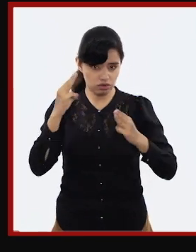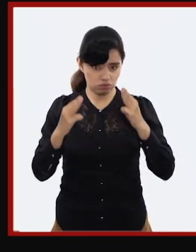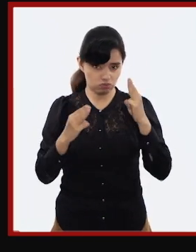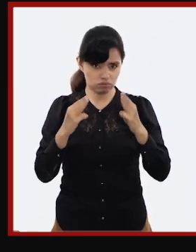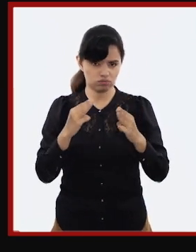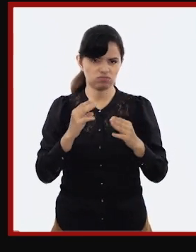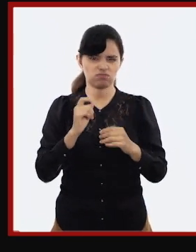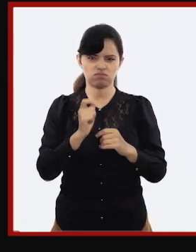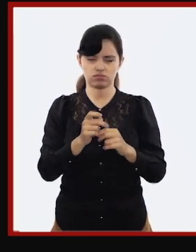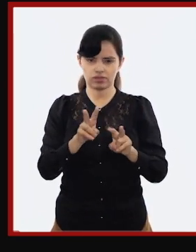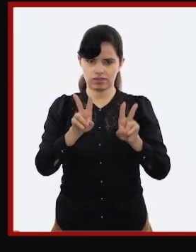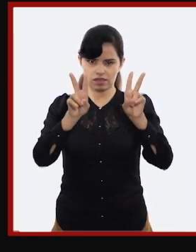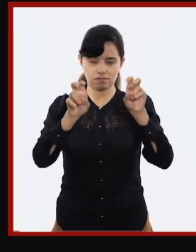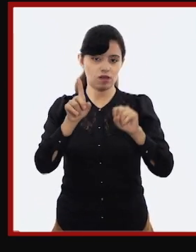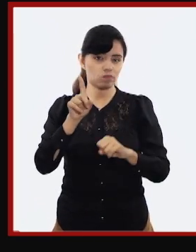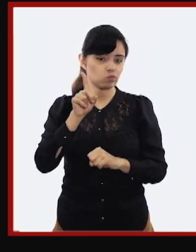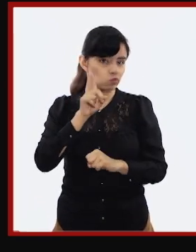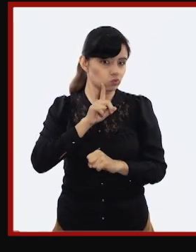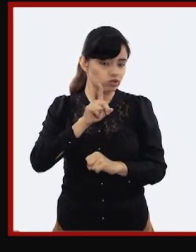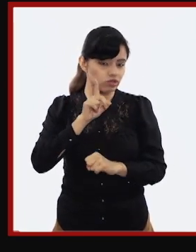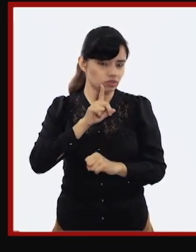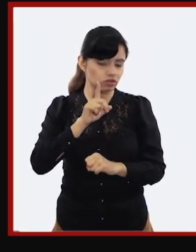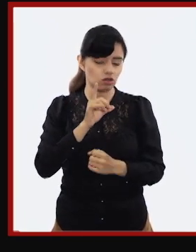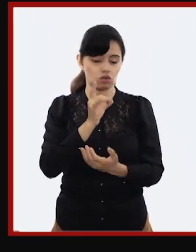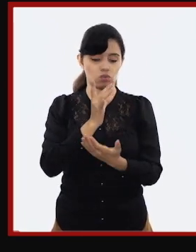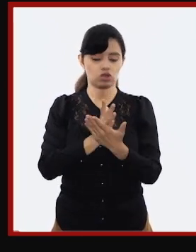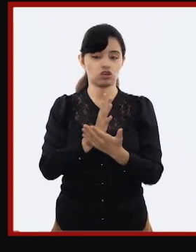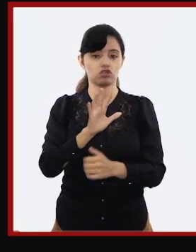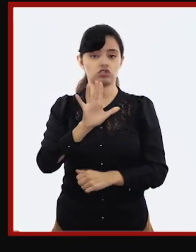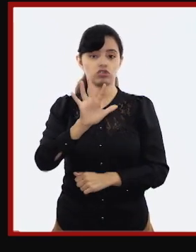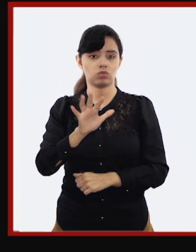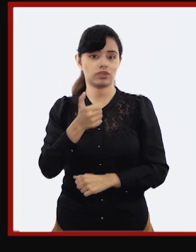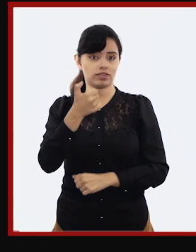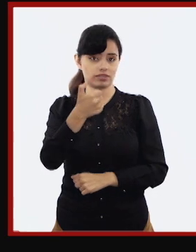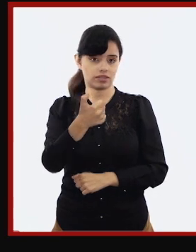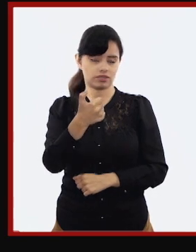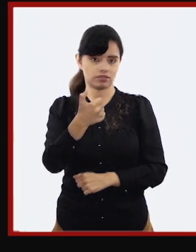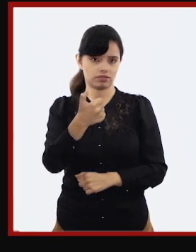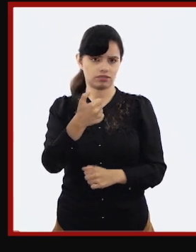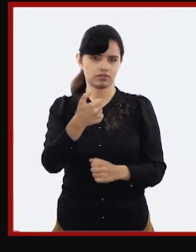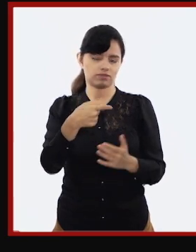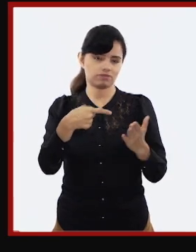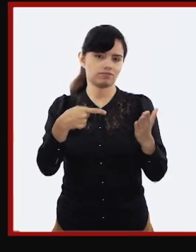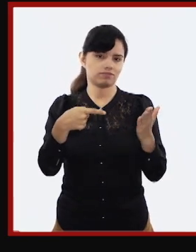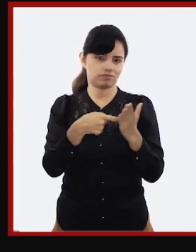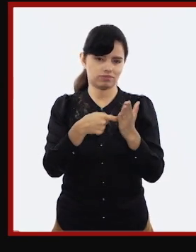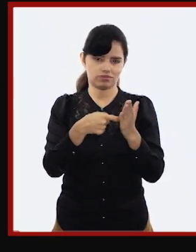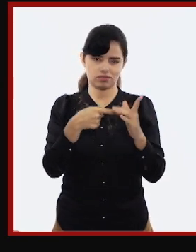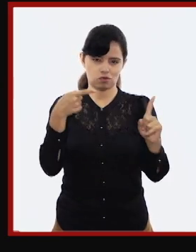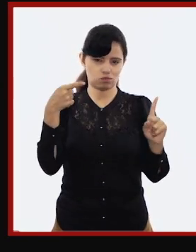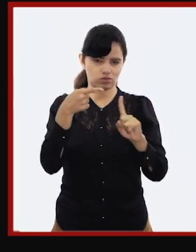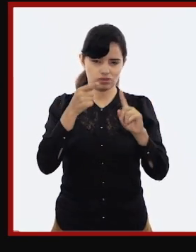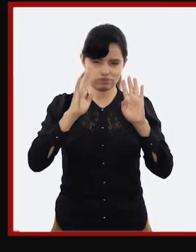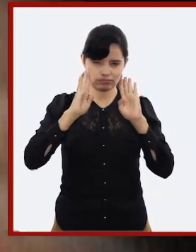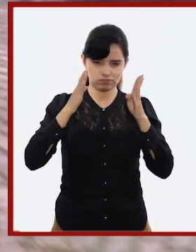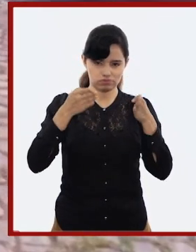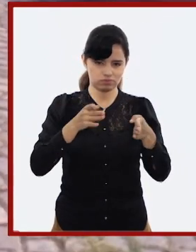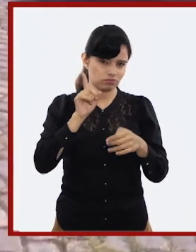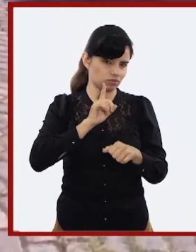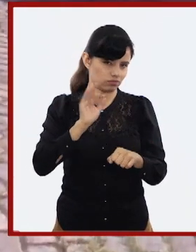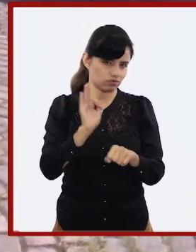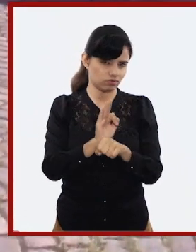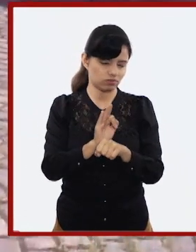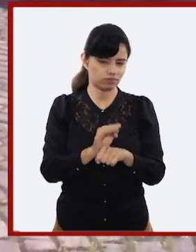dedican a las mujeres, solamente 56 tienen esta óptica